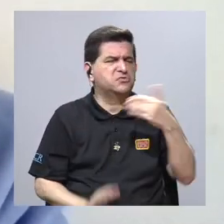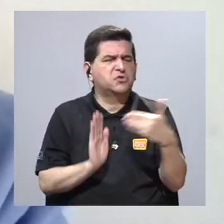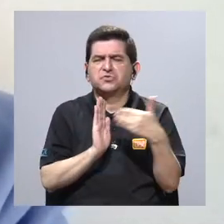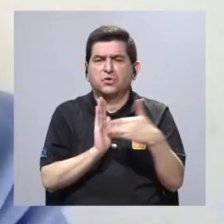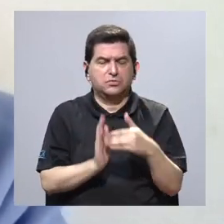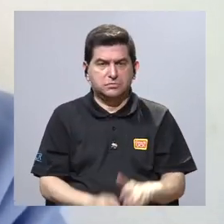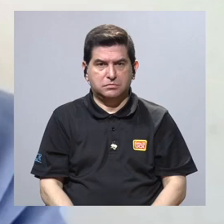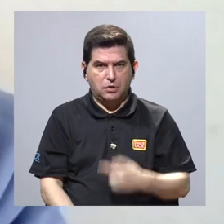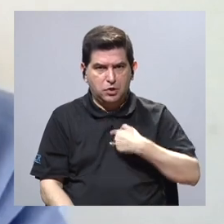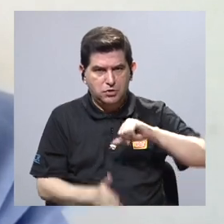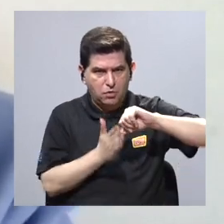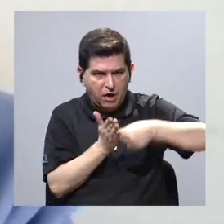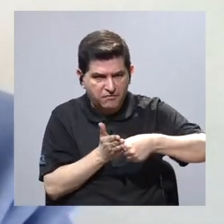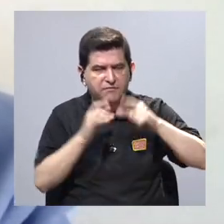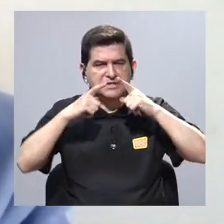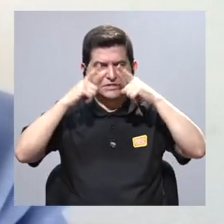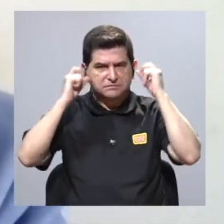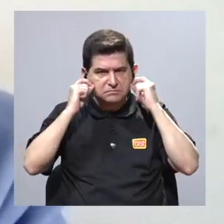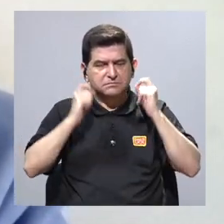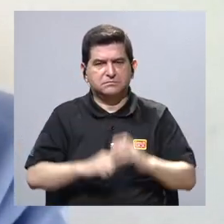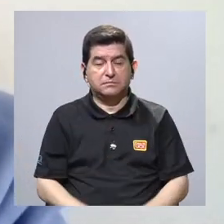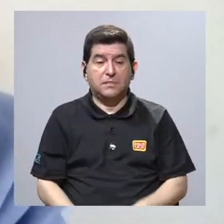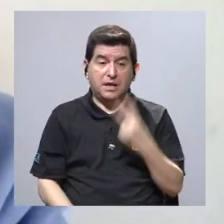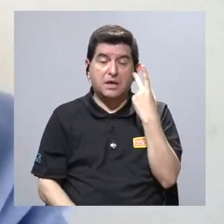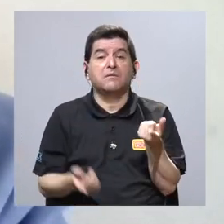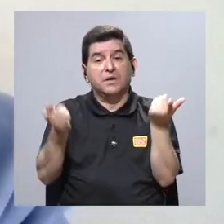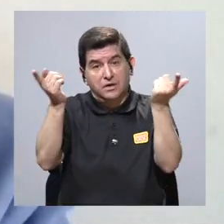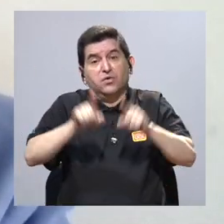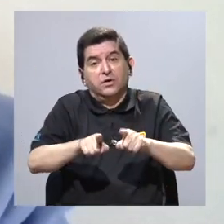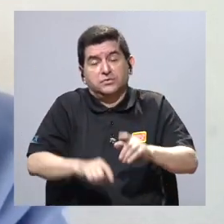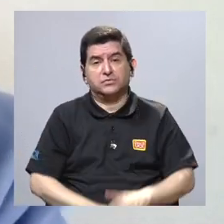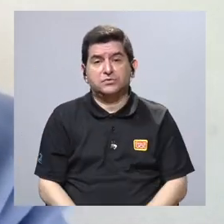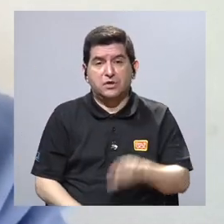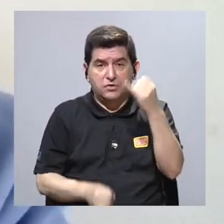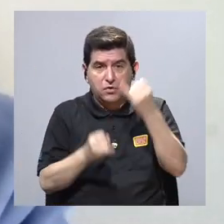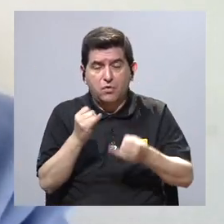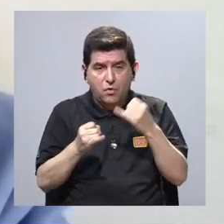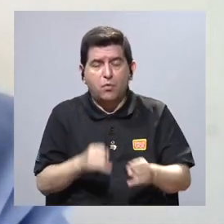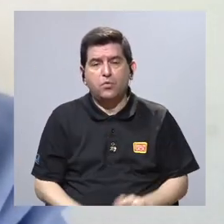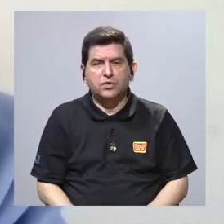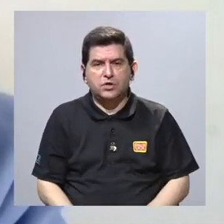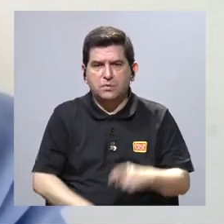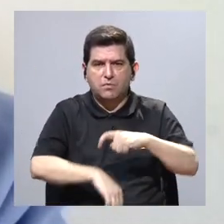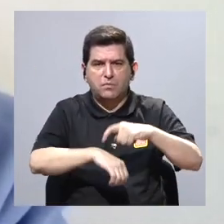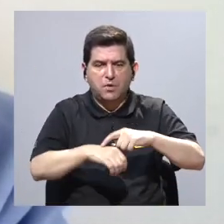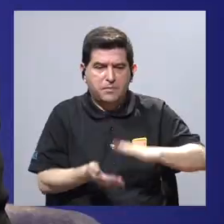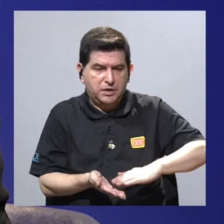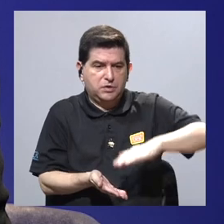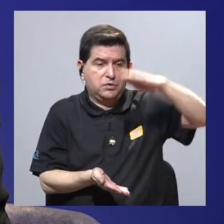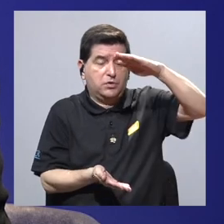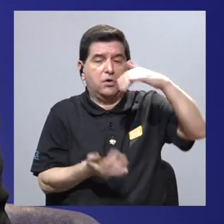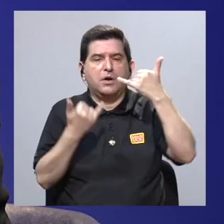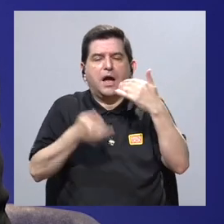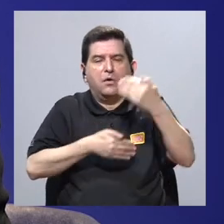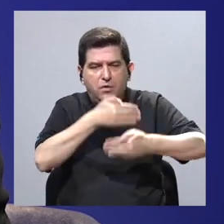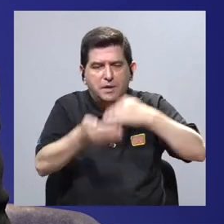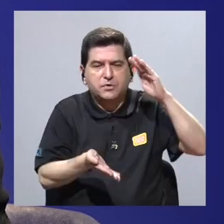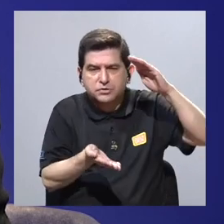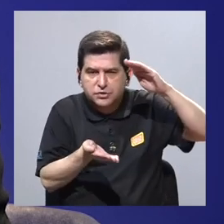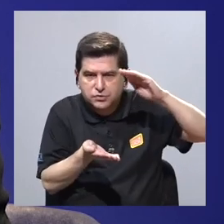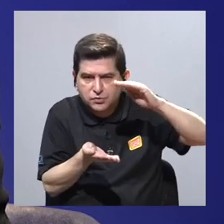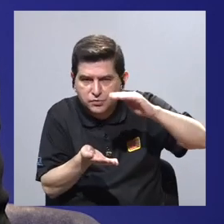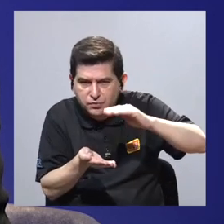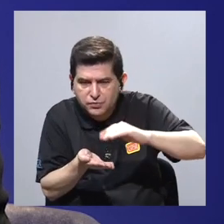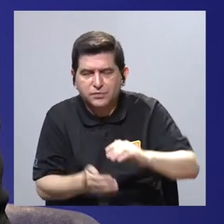Y yo insistía con la mascarilla, y ya vimos lo que pasó, digamos, con el último pico, que todavía venimos bajando, ¿verdad? Entonces, hay